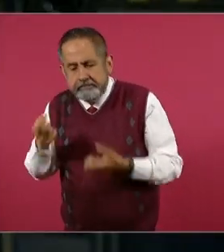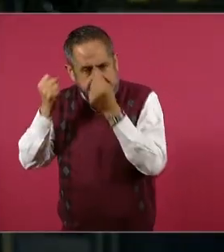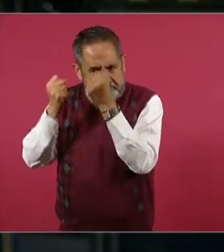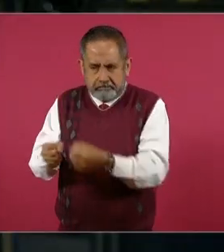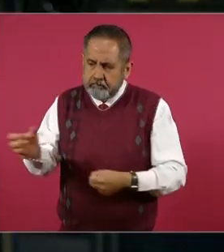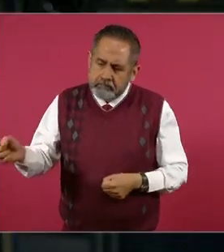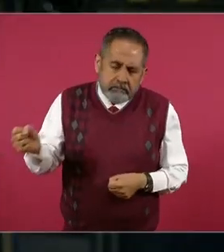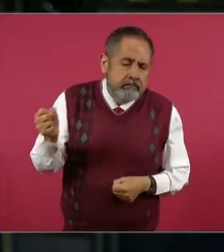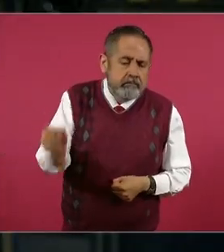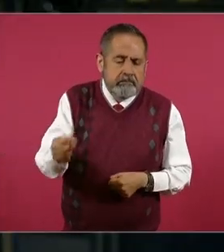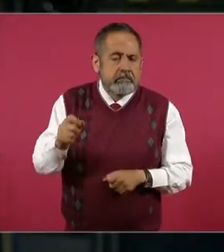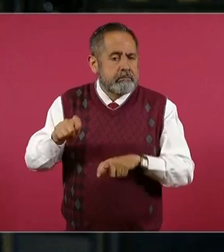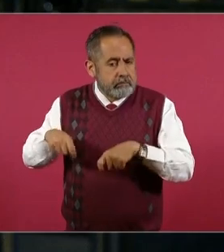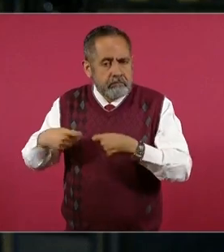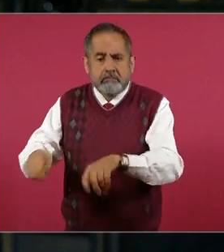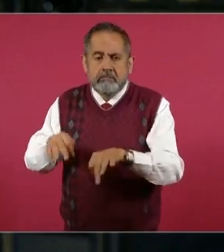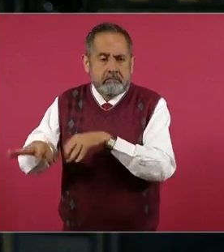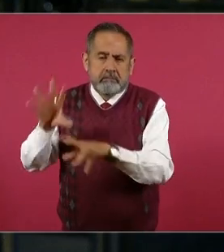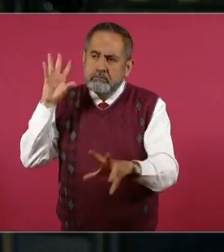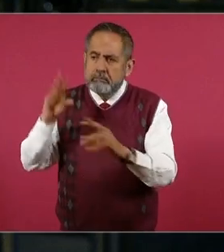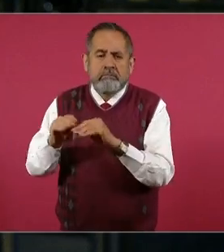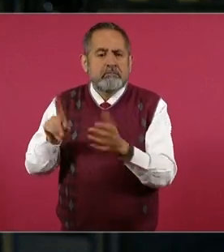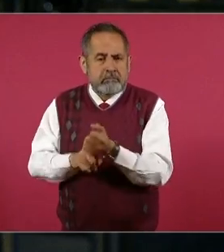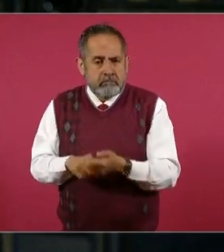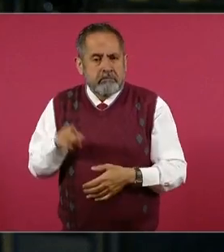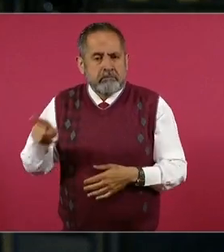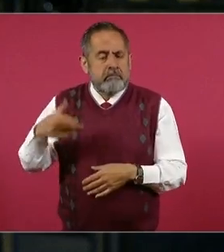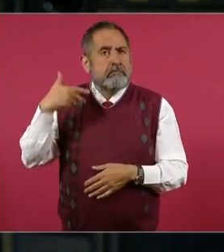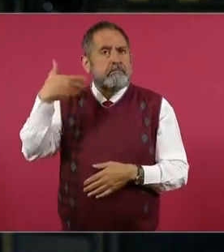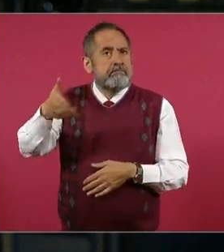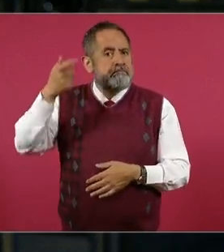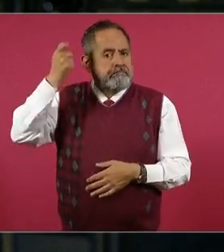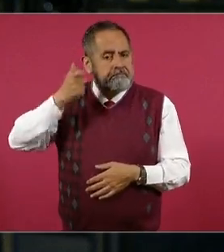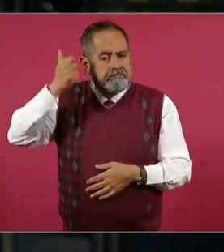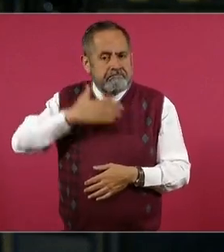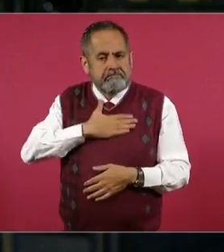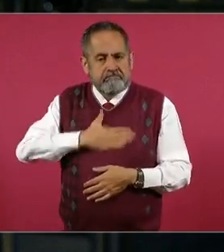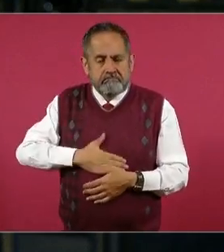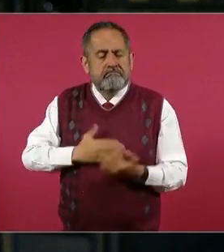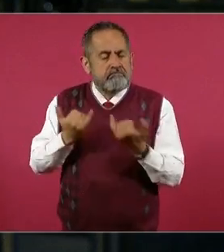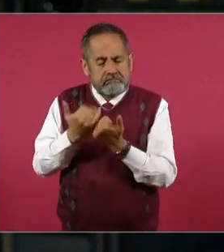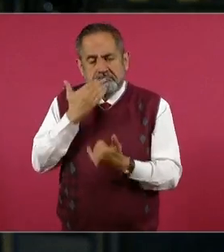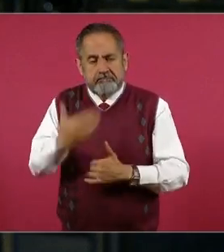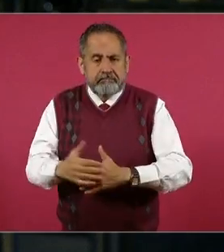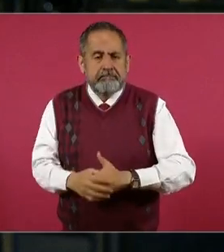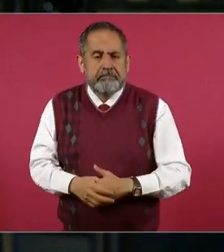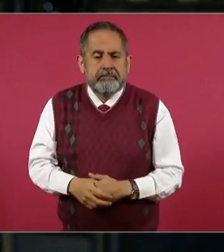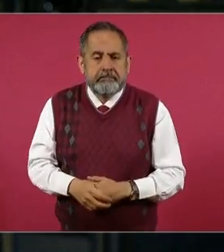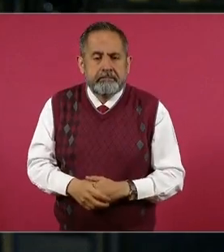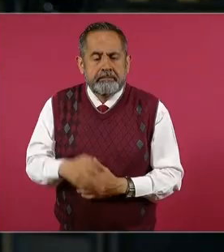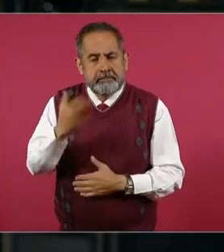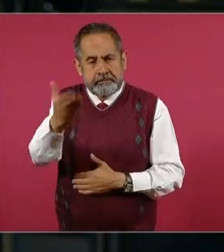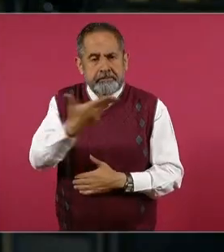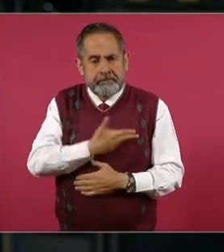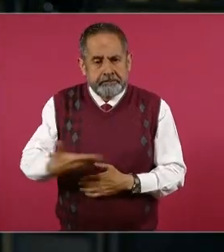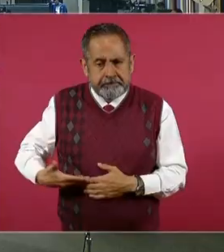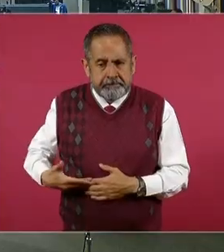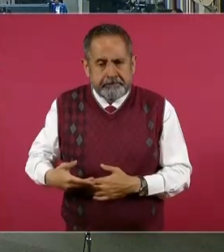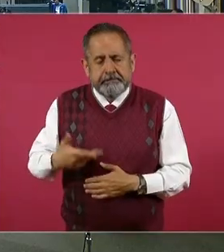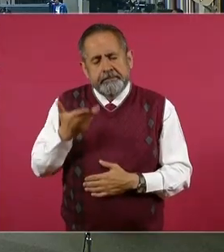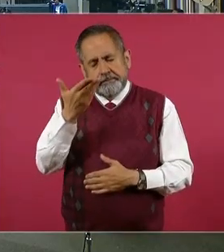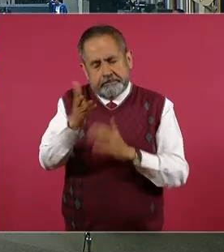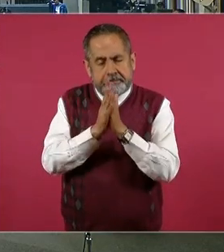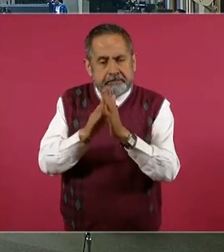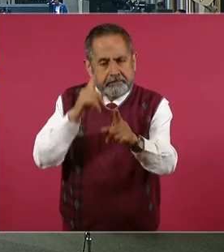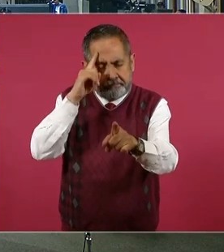sea reconocido por todos sus años de servicio y que pueda jubilarse dignamente. Señor presidente, apelamos